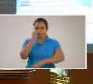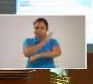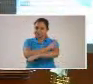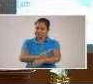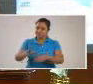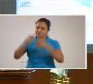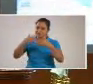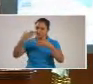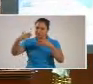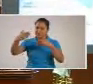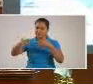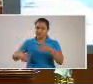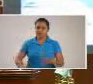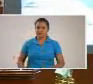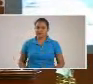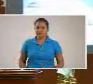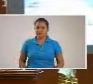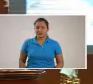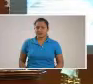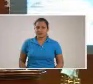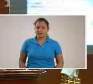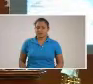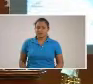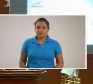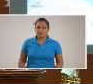con la siguiente diapositiva.